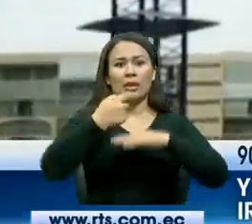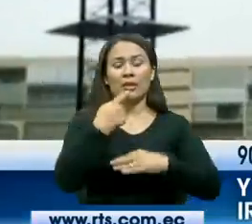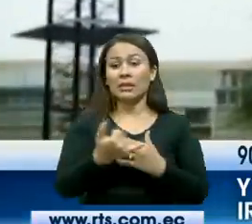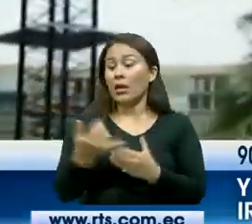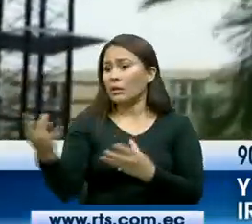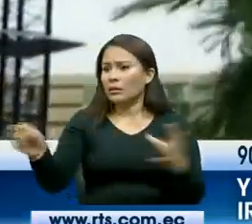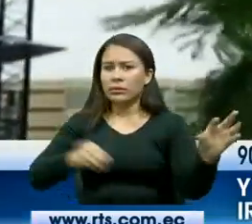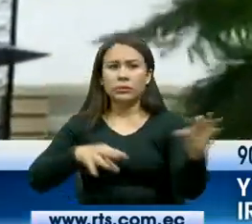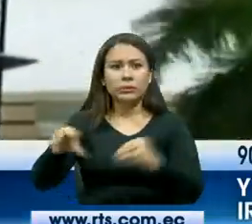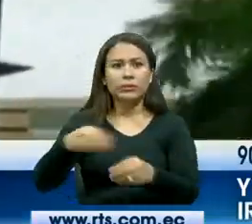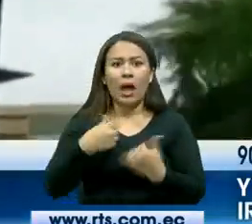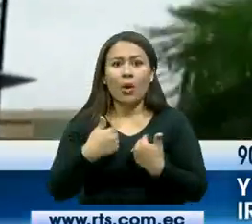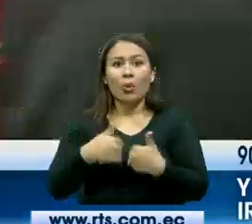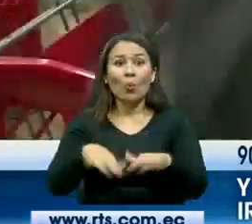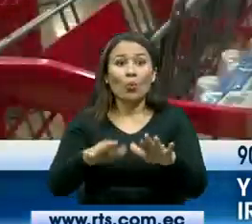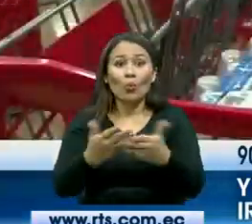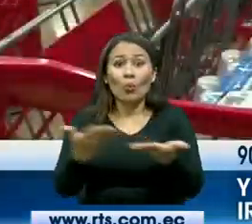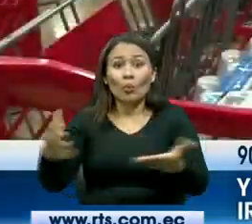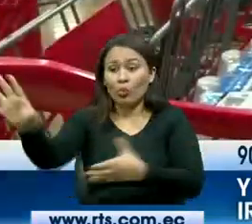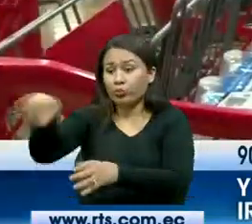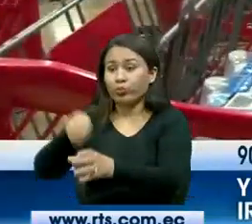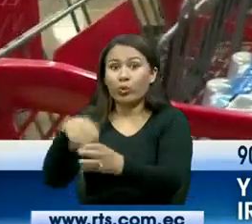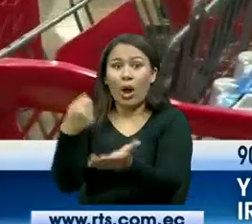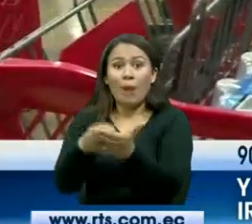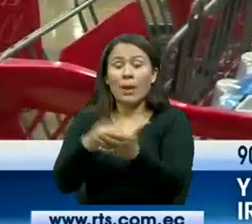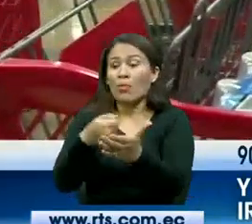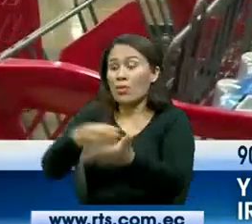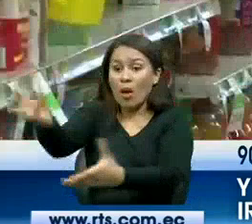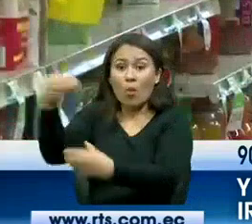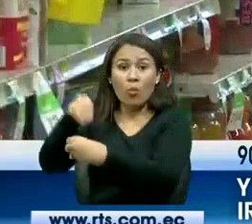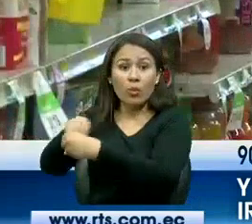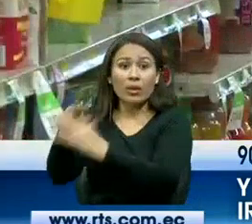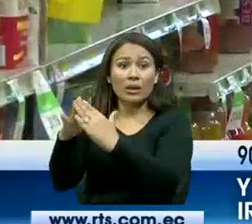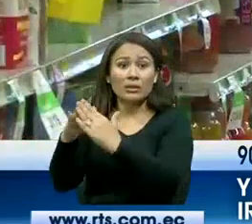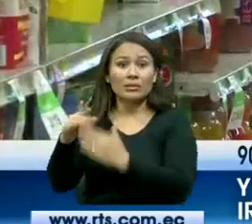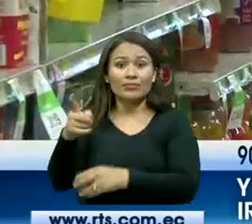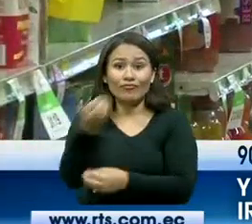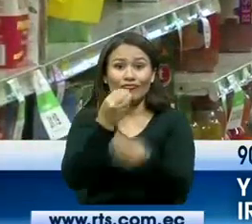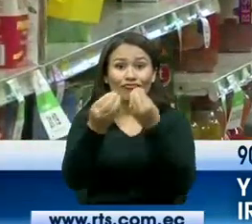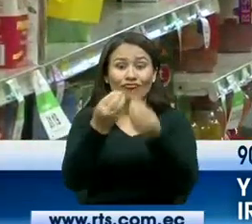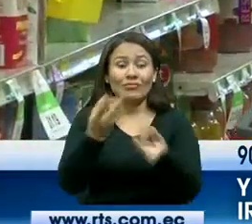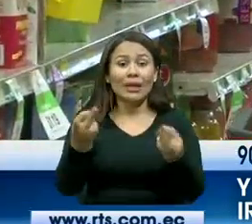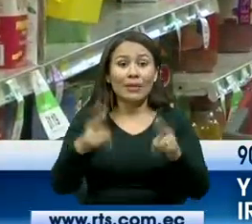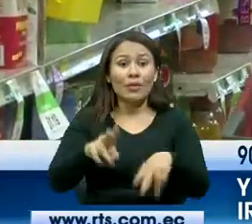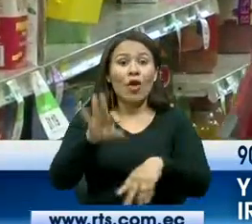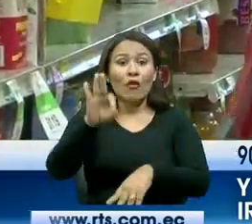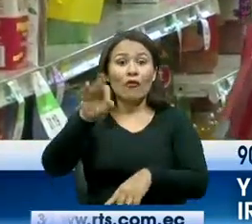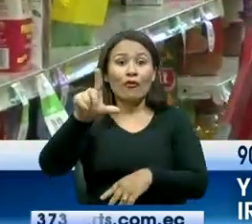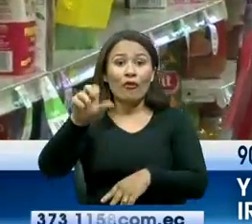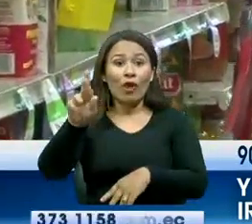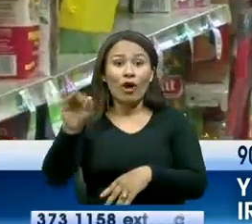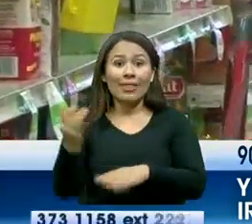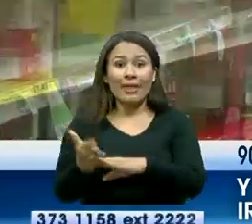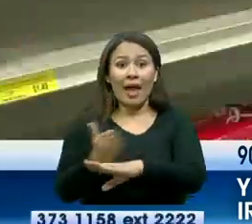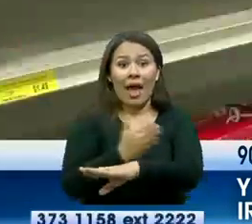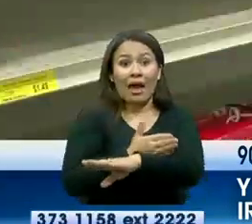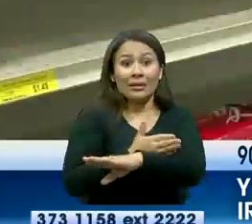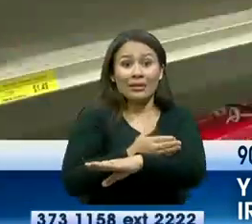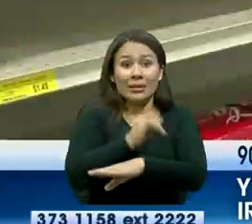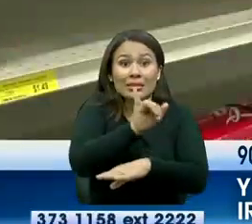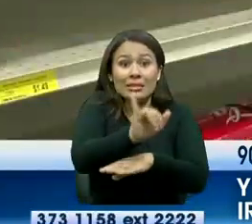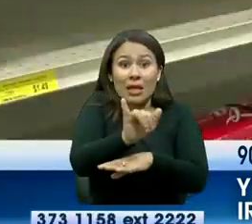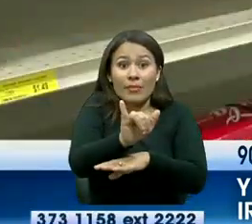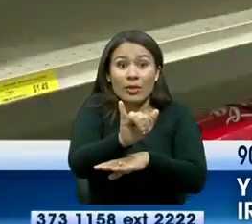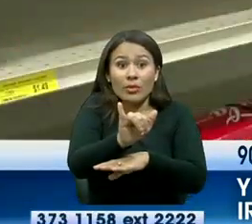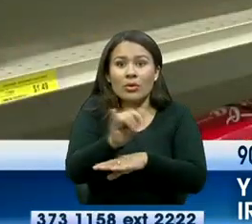con la mayor cantidad de víveres y agua posibles. Asimismo, en Florida, donde el huracán llegaría antes del fin de semana,